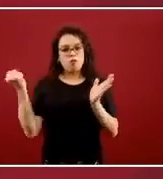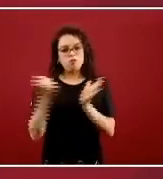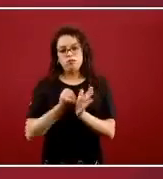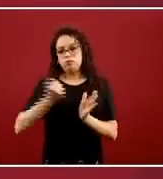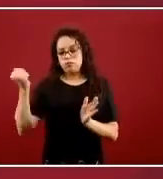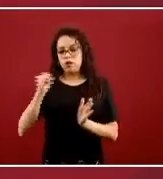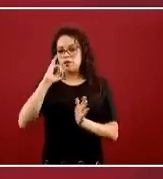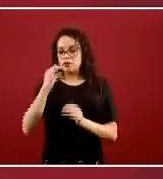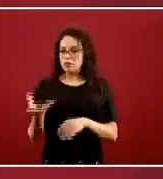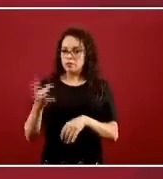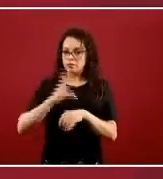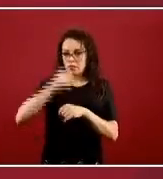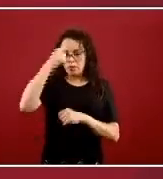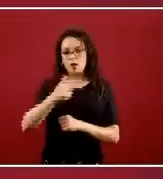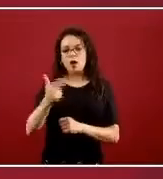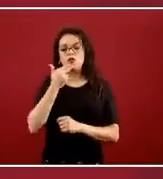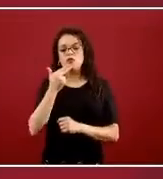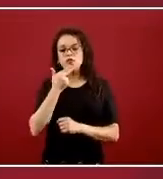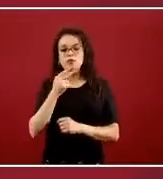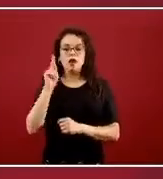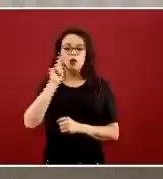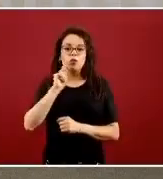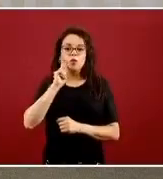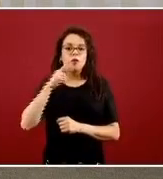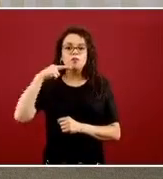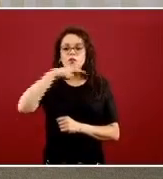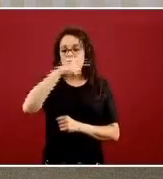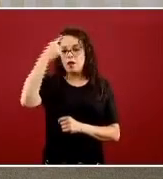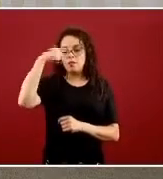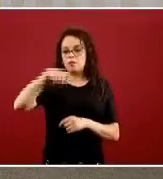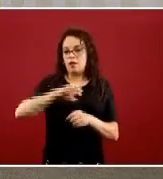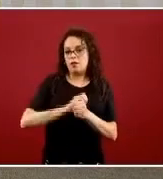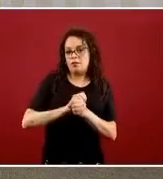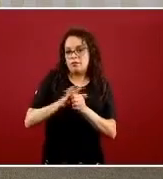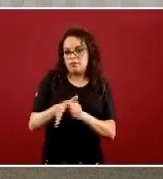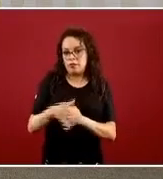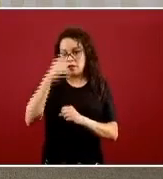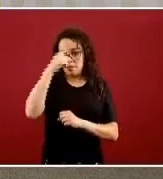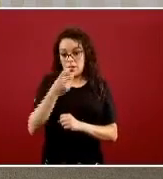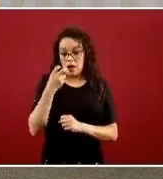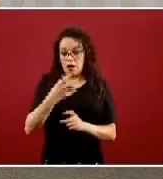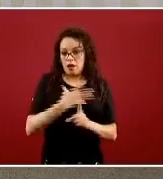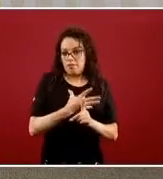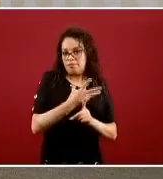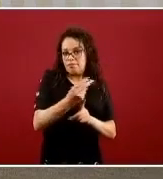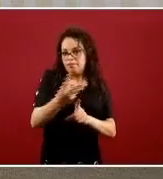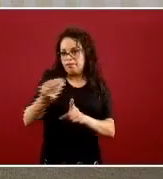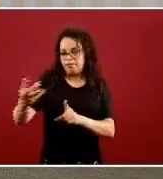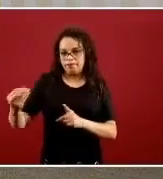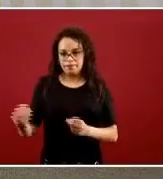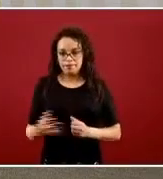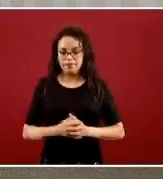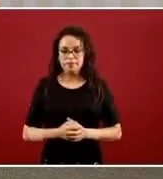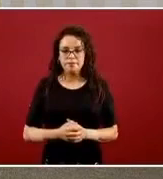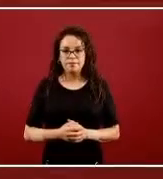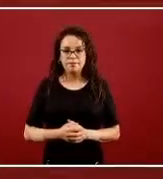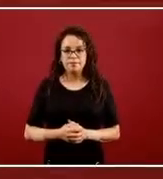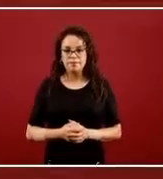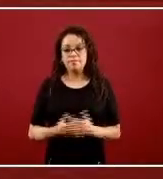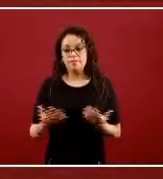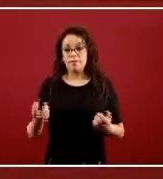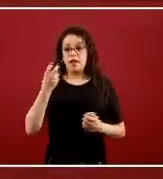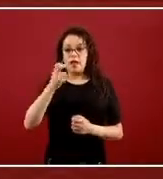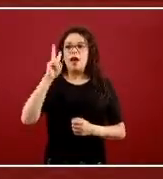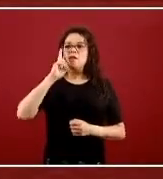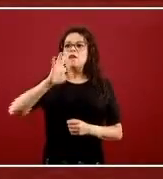rápida para el coronavirus, para su uso en esta epidemia. Extendimos la búsqueda a Canadá, al